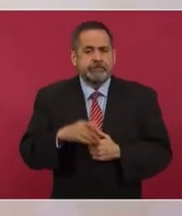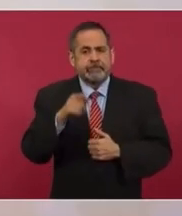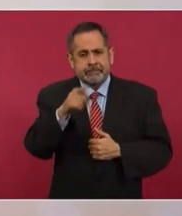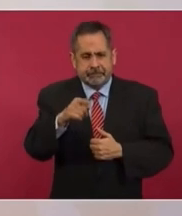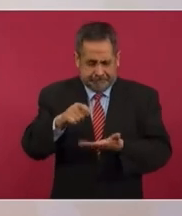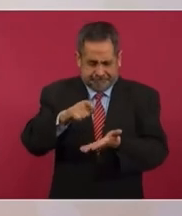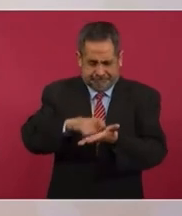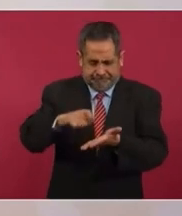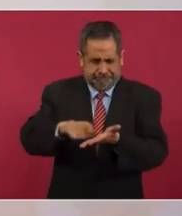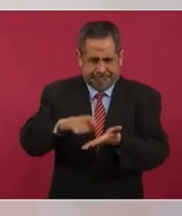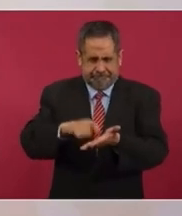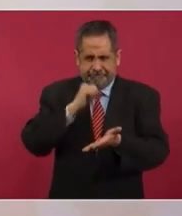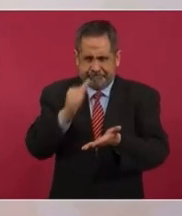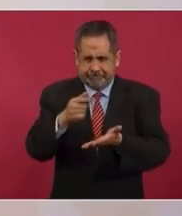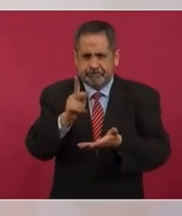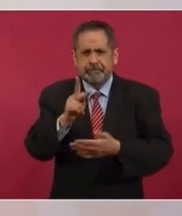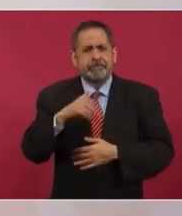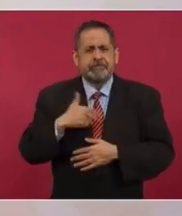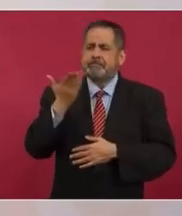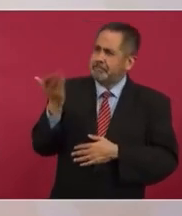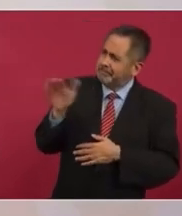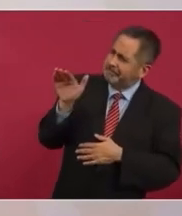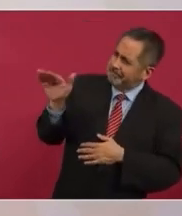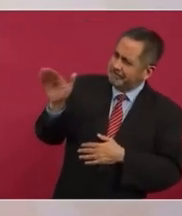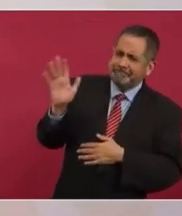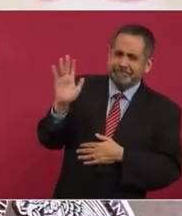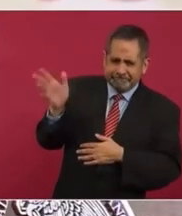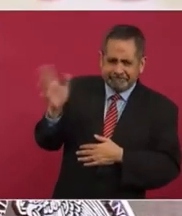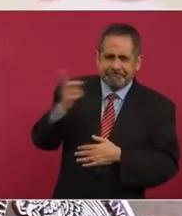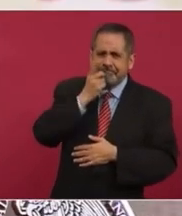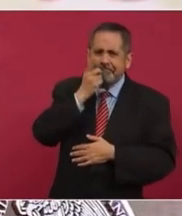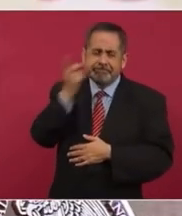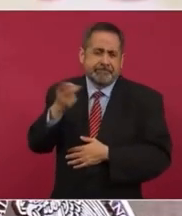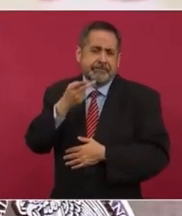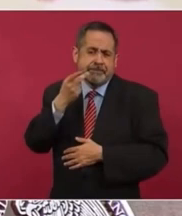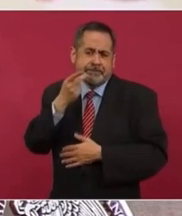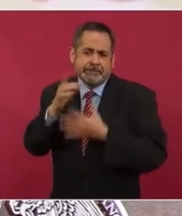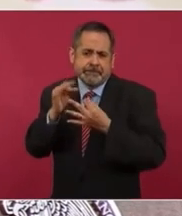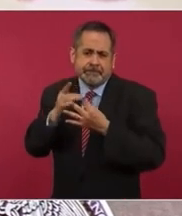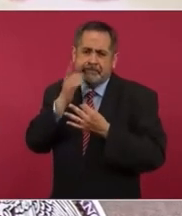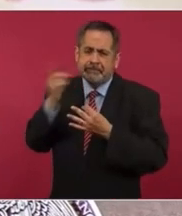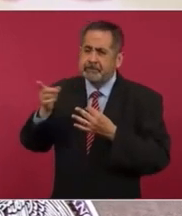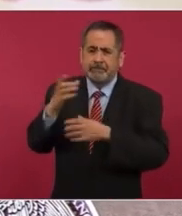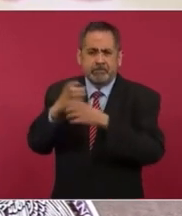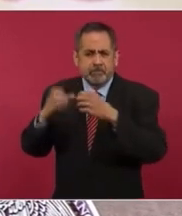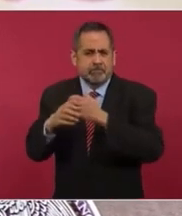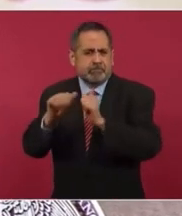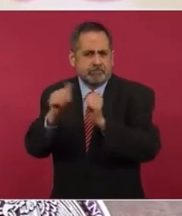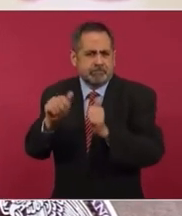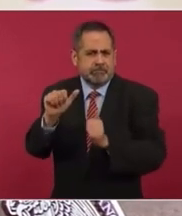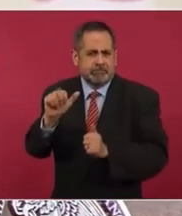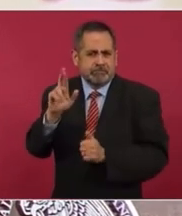por escrito, nosotros sostenemos que todas esas piezas de arte